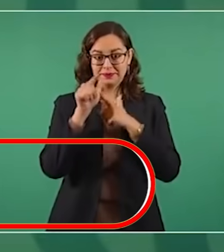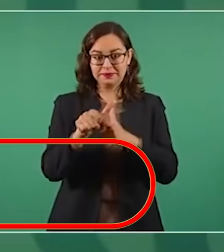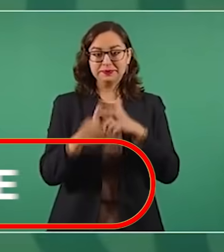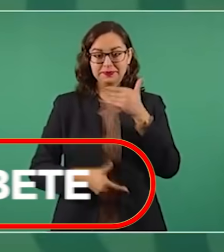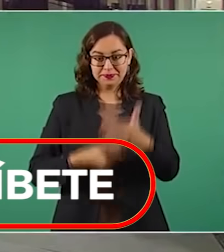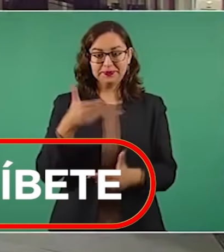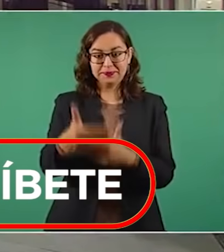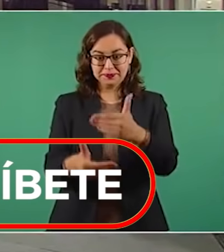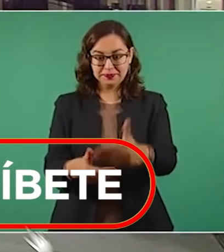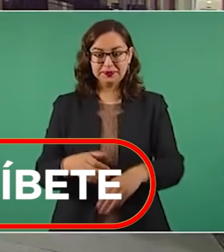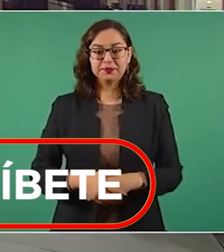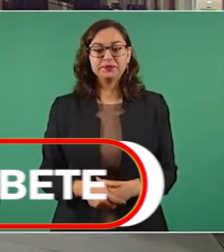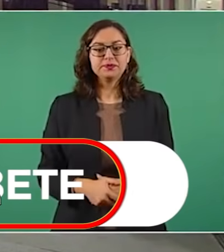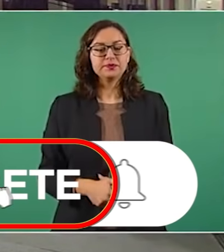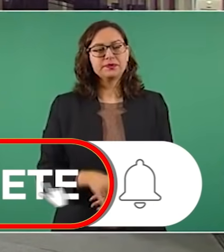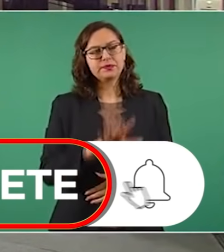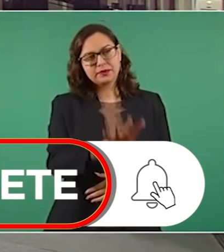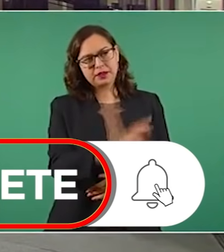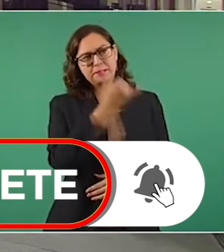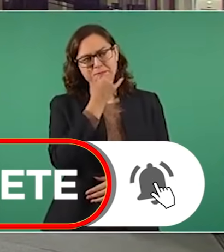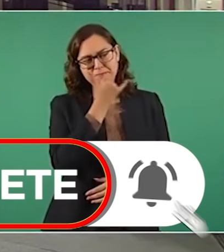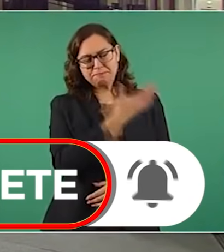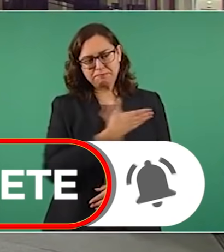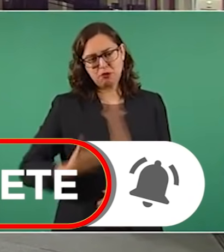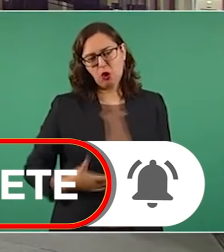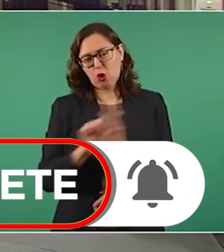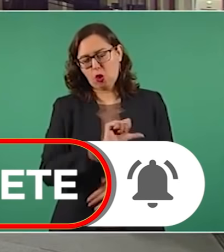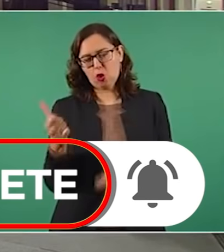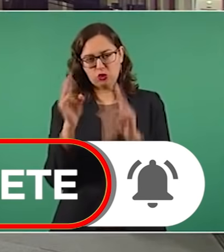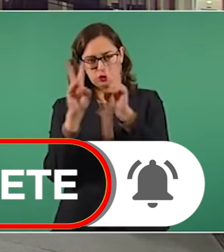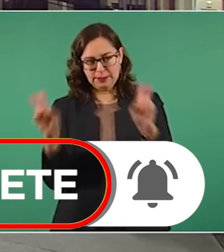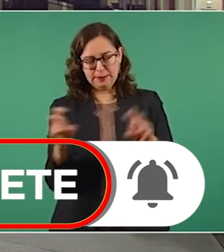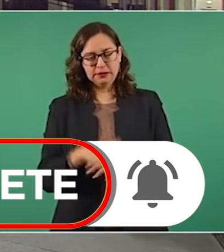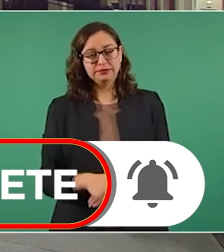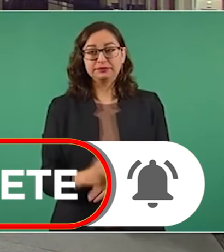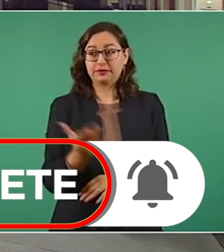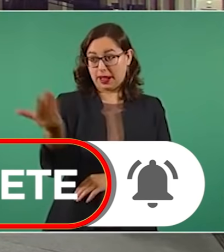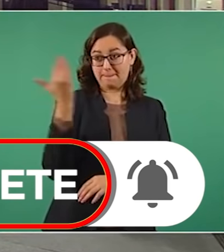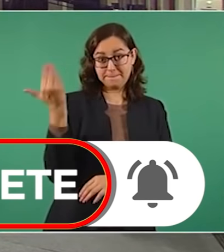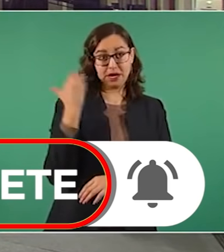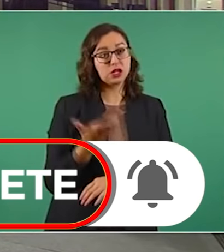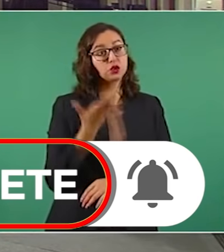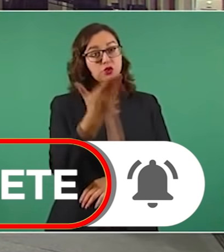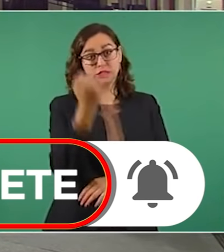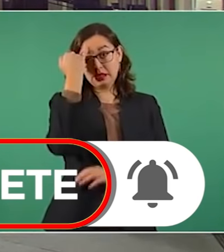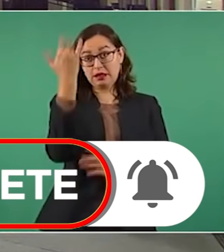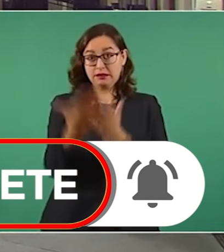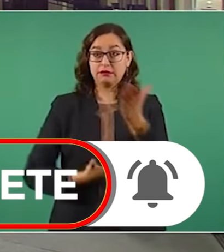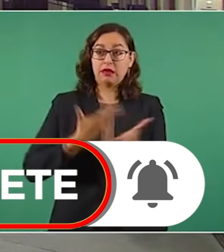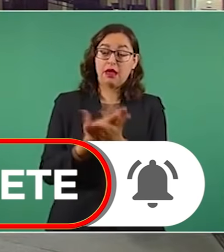Presidente, hace unos días, cambiando de tema, usted presentó una propuesta para resolver la problemática de la presa del